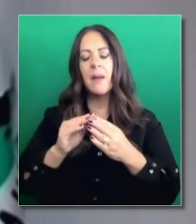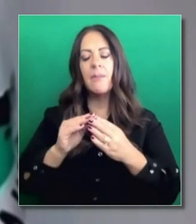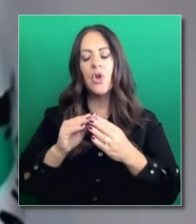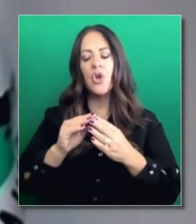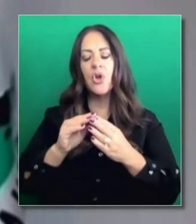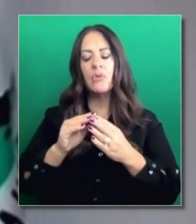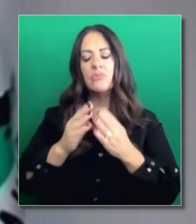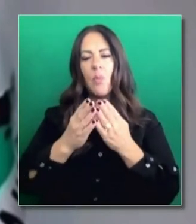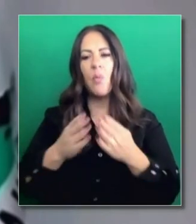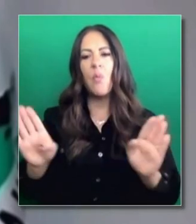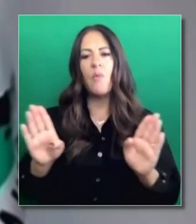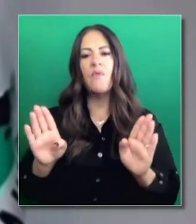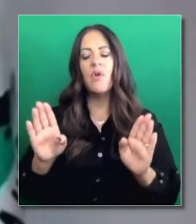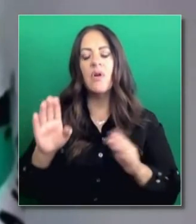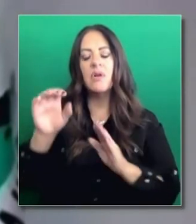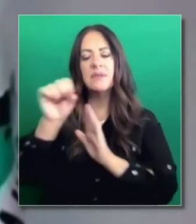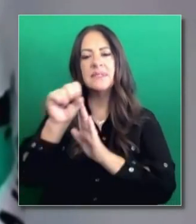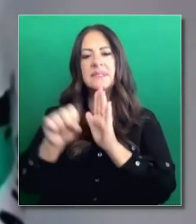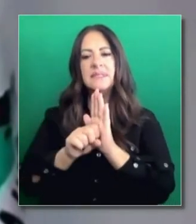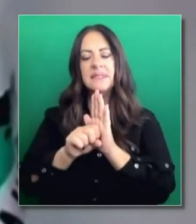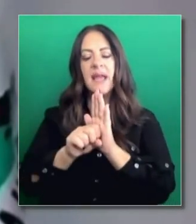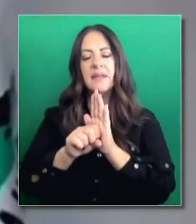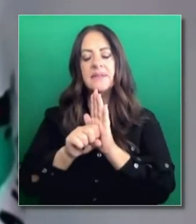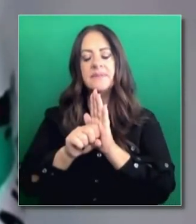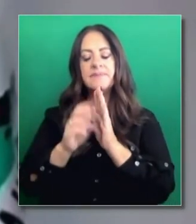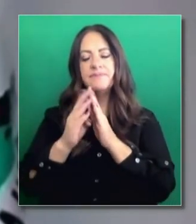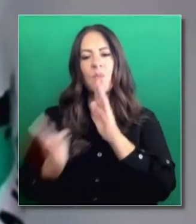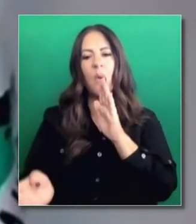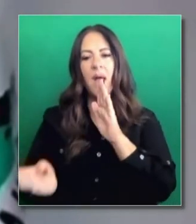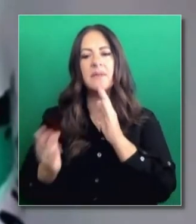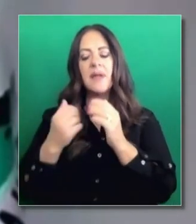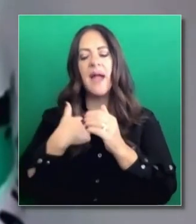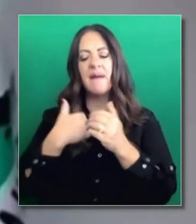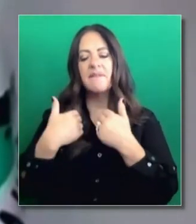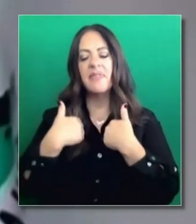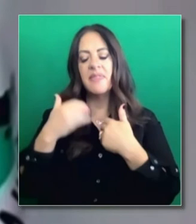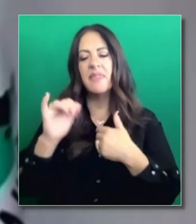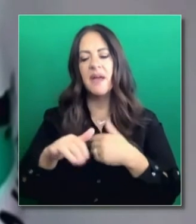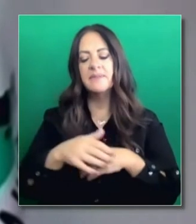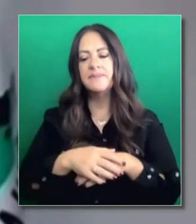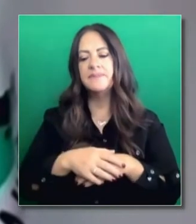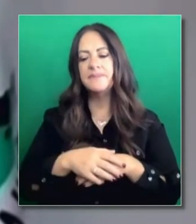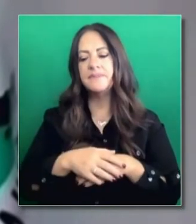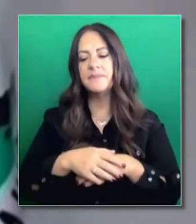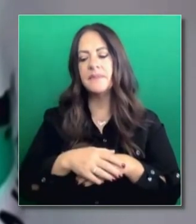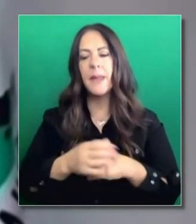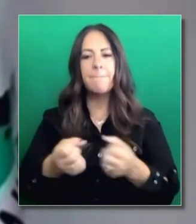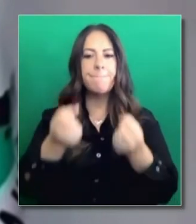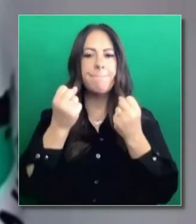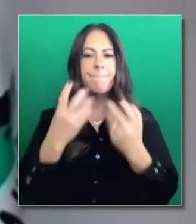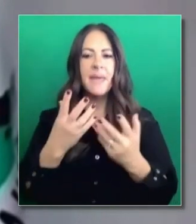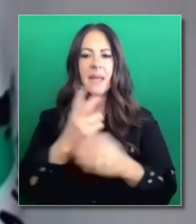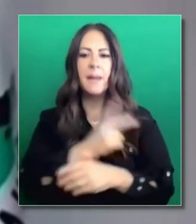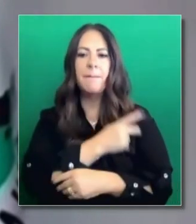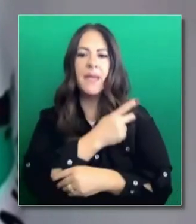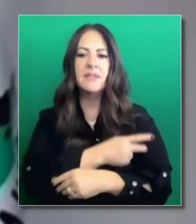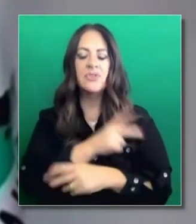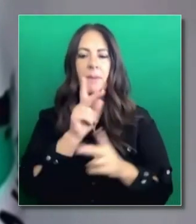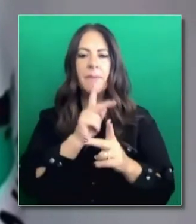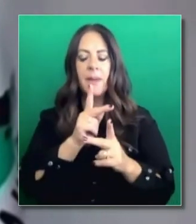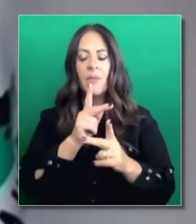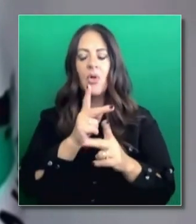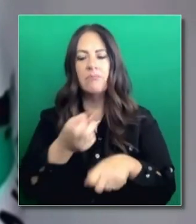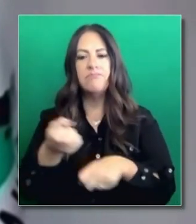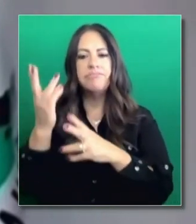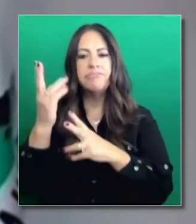las tasas de transmisión, esa región está viendo contagios mayores. Habrá más pacientes que